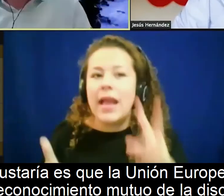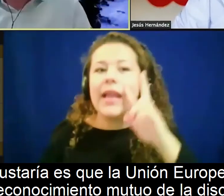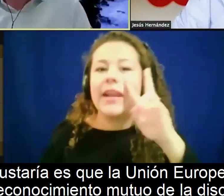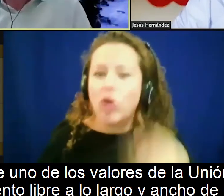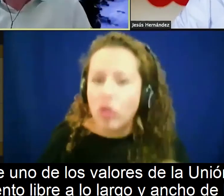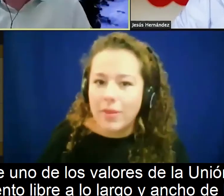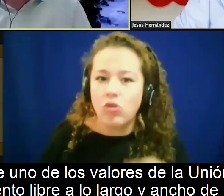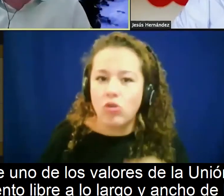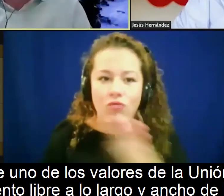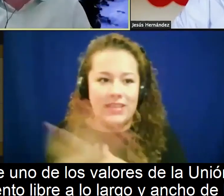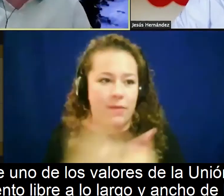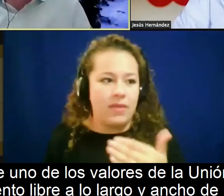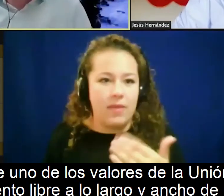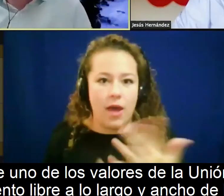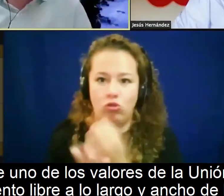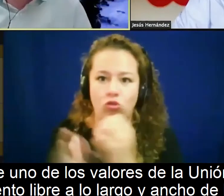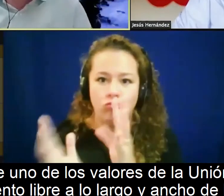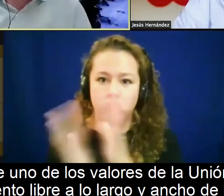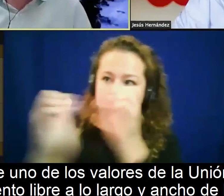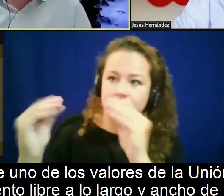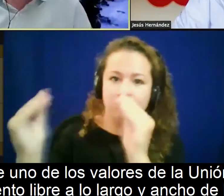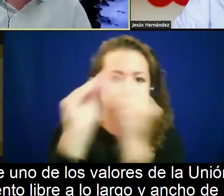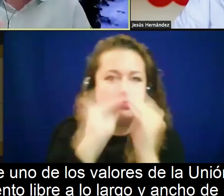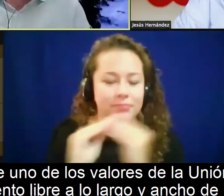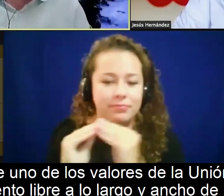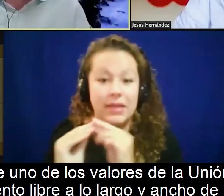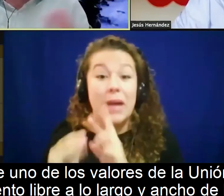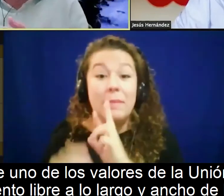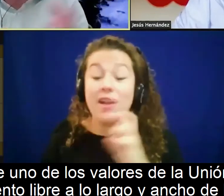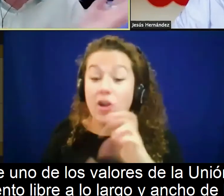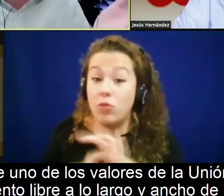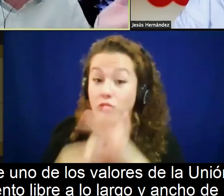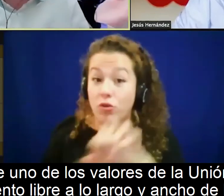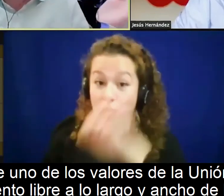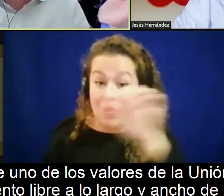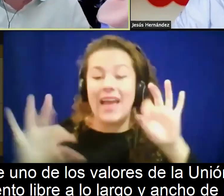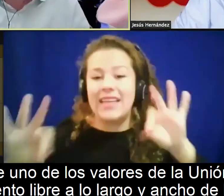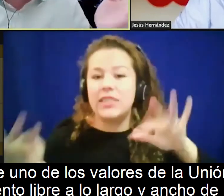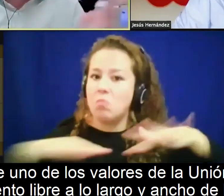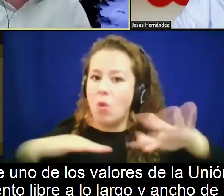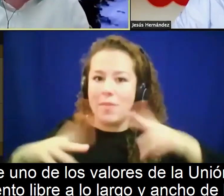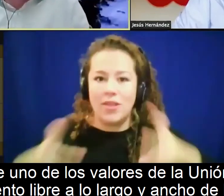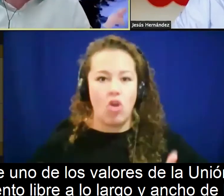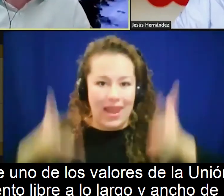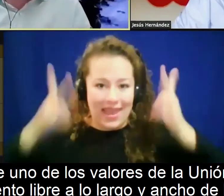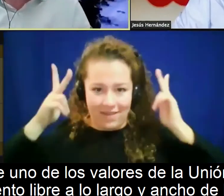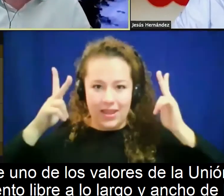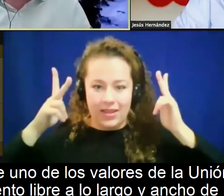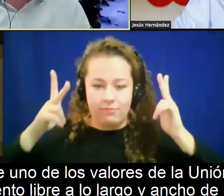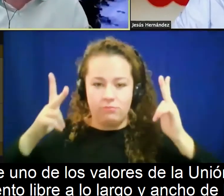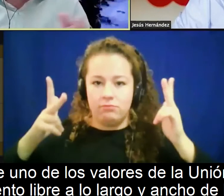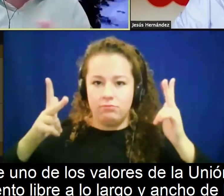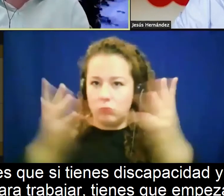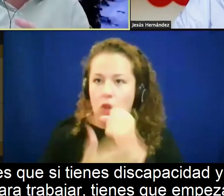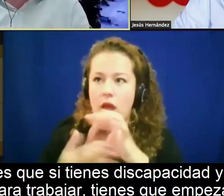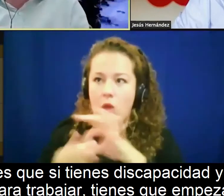de la discapacidad, porque uno de los valores de la Unión Europea es el movimiento libre a lo largo y ancho de la Unión